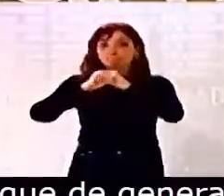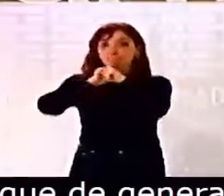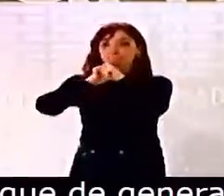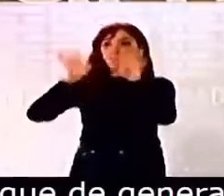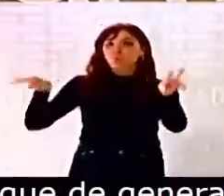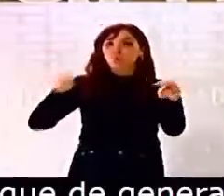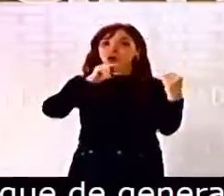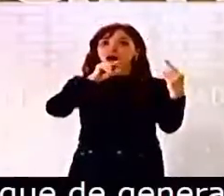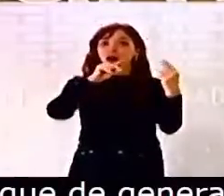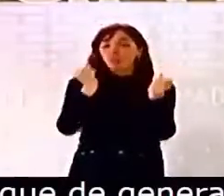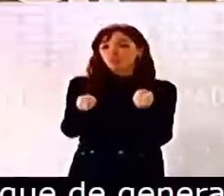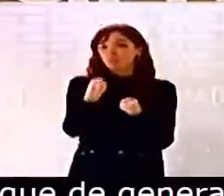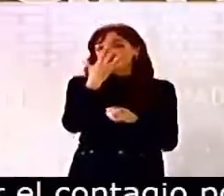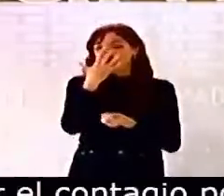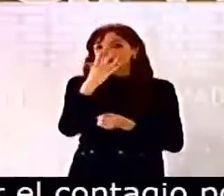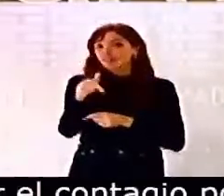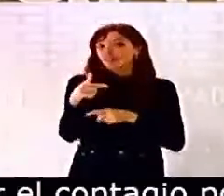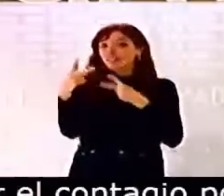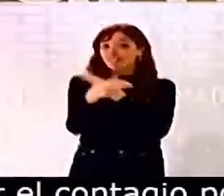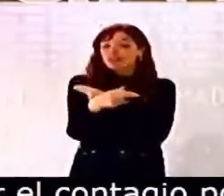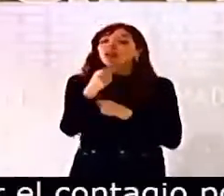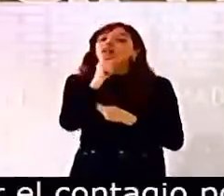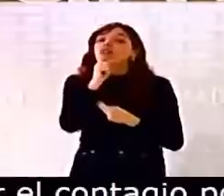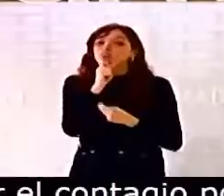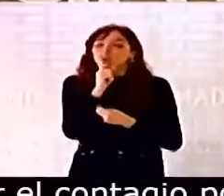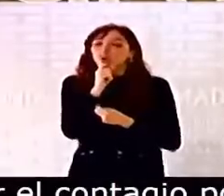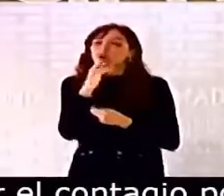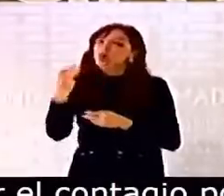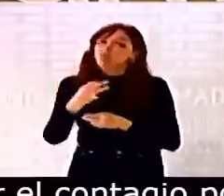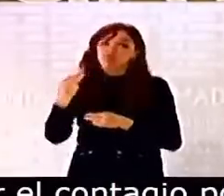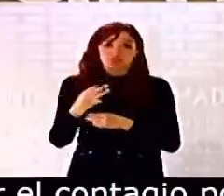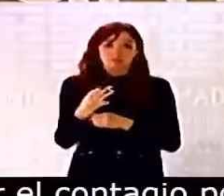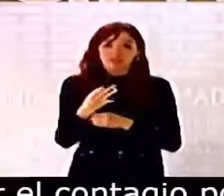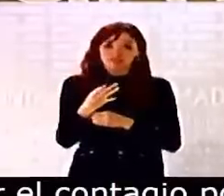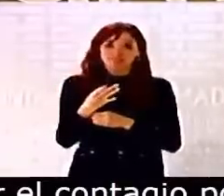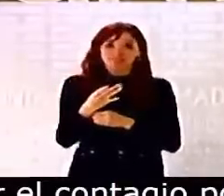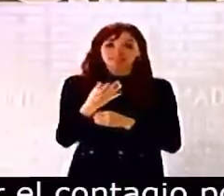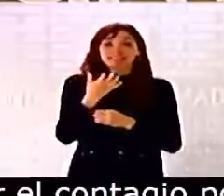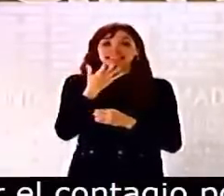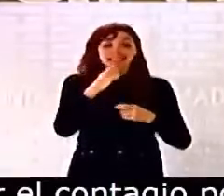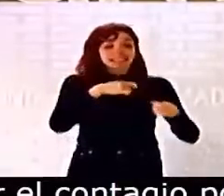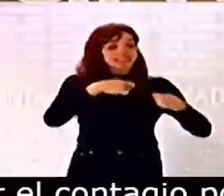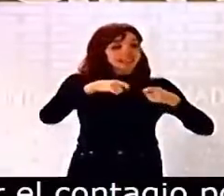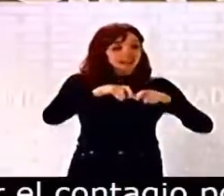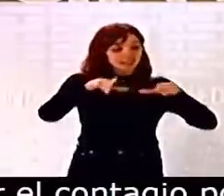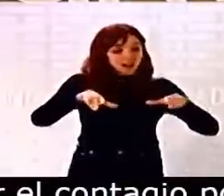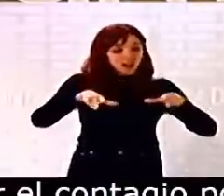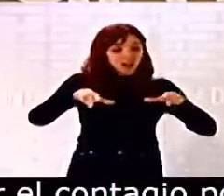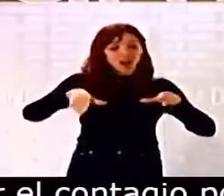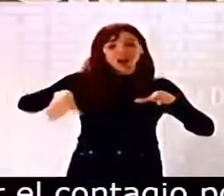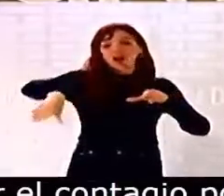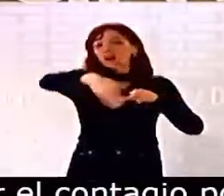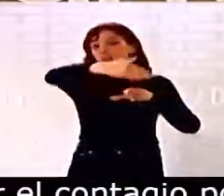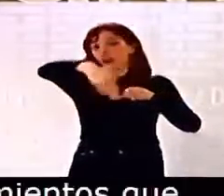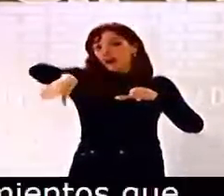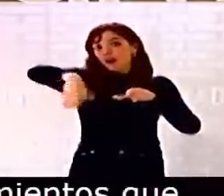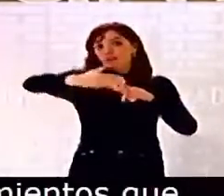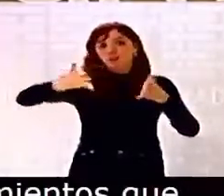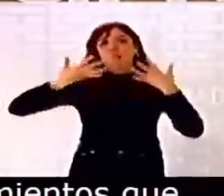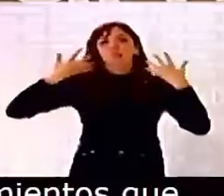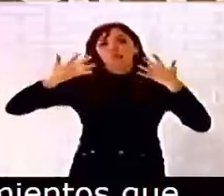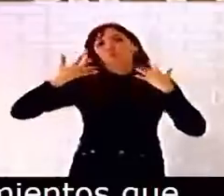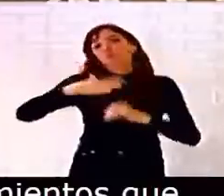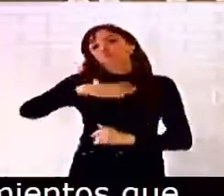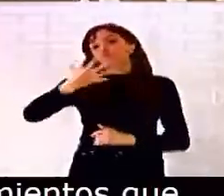aerosoles, tenemos que hacerlo con aquellos establecimientos que tengan una apertura al exterior.